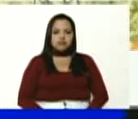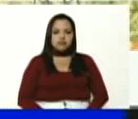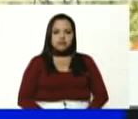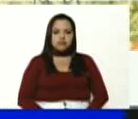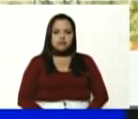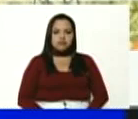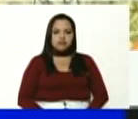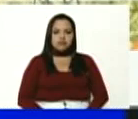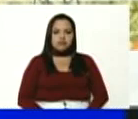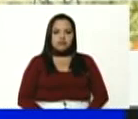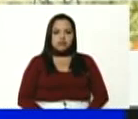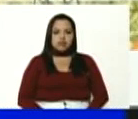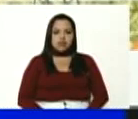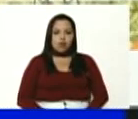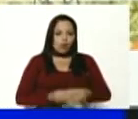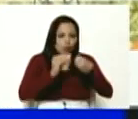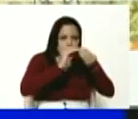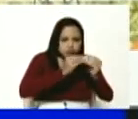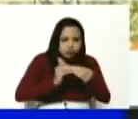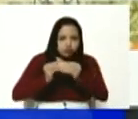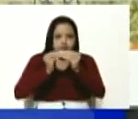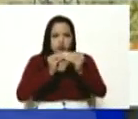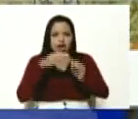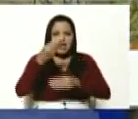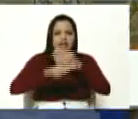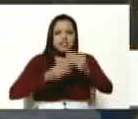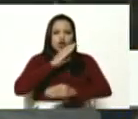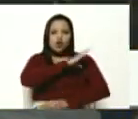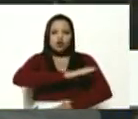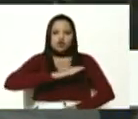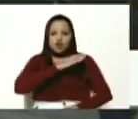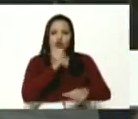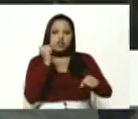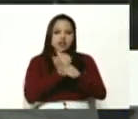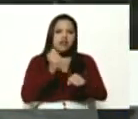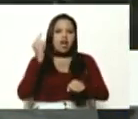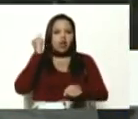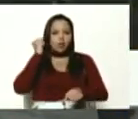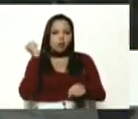estructurar el consejo productivo de trabajador y trabajadora